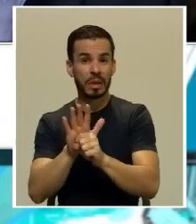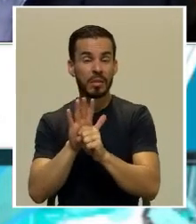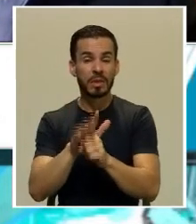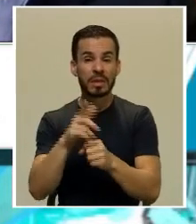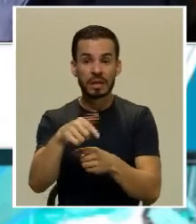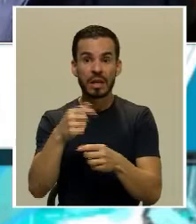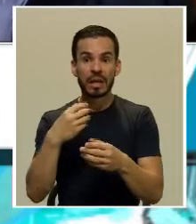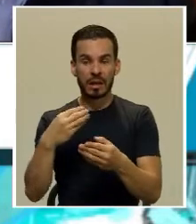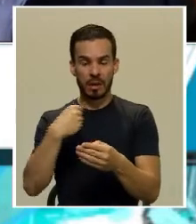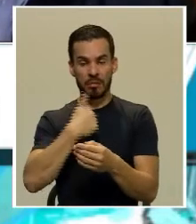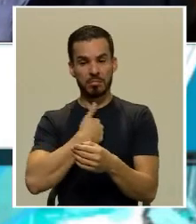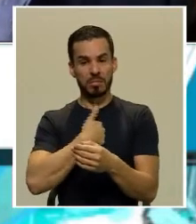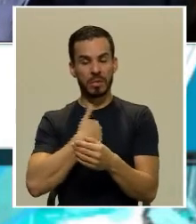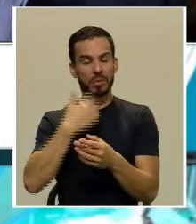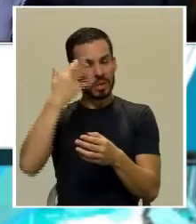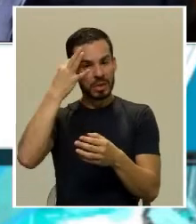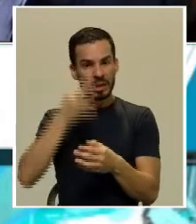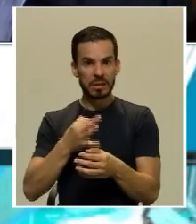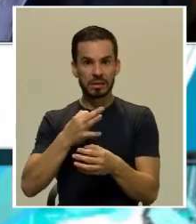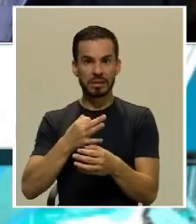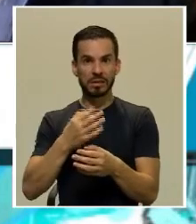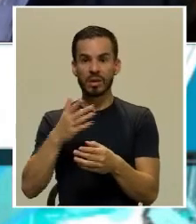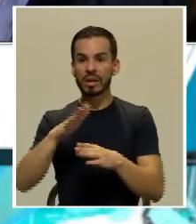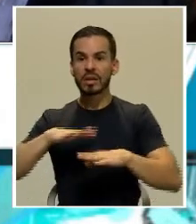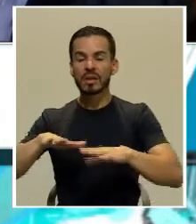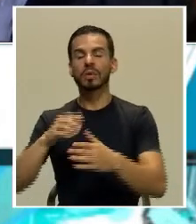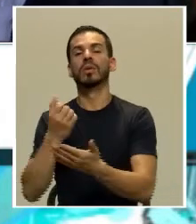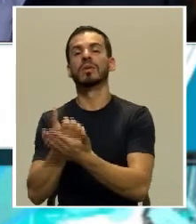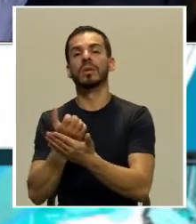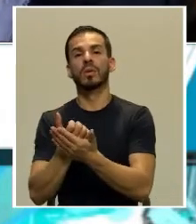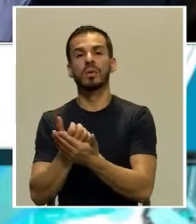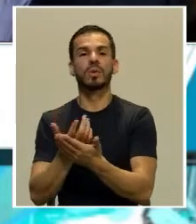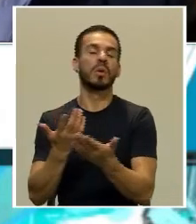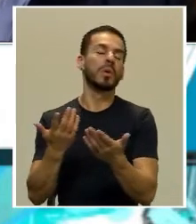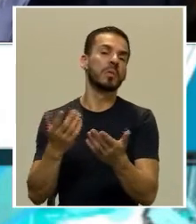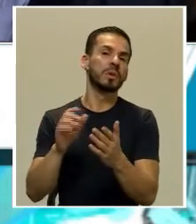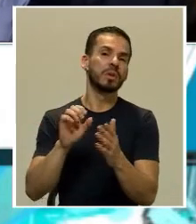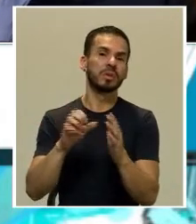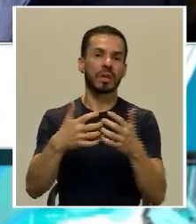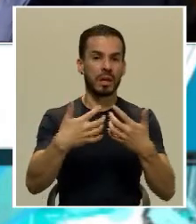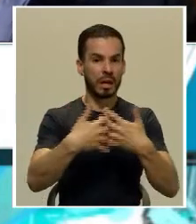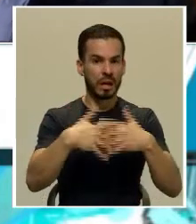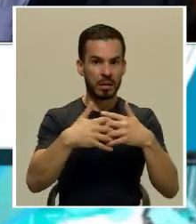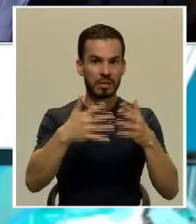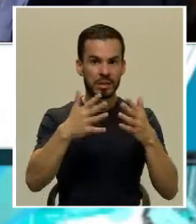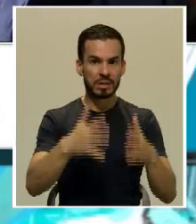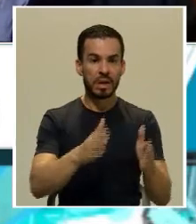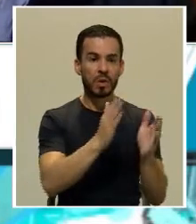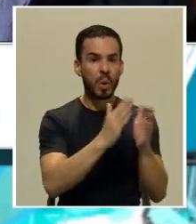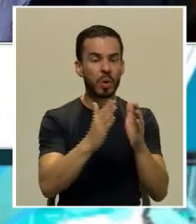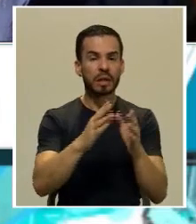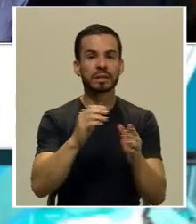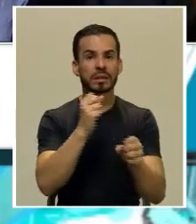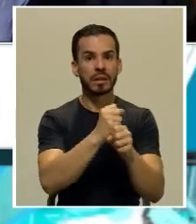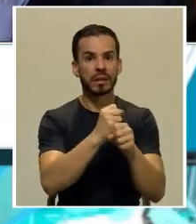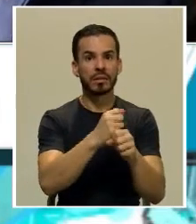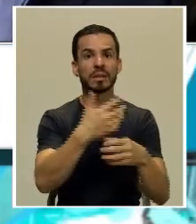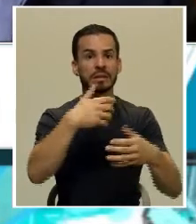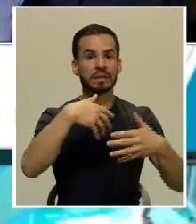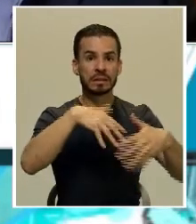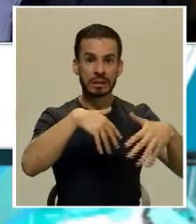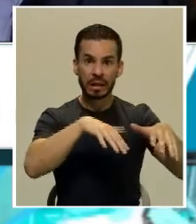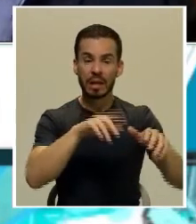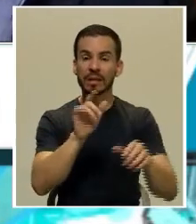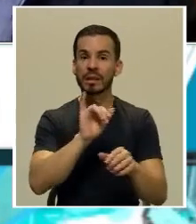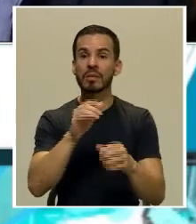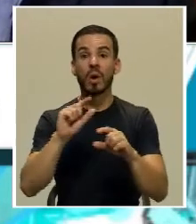toman medidas por su cuenta, que hablo sobre todo de sectores económicos, empresarios, organizaciones laborales, sindicales,